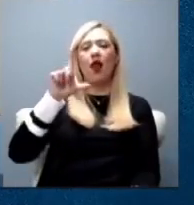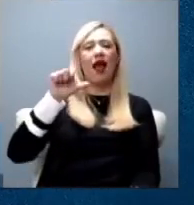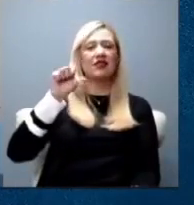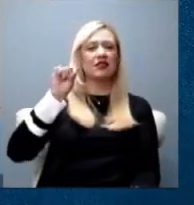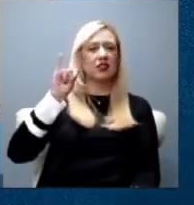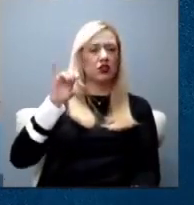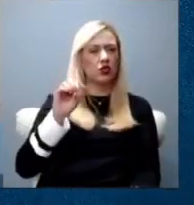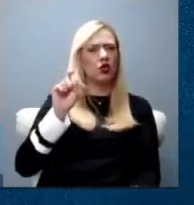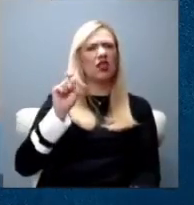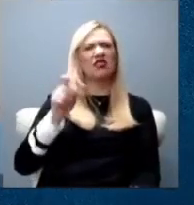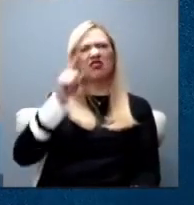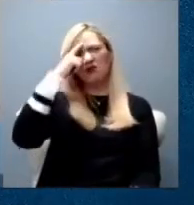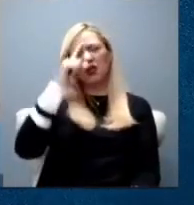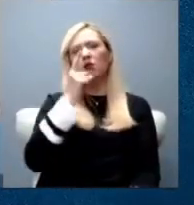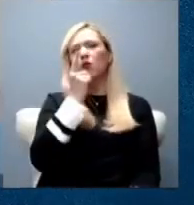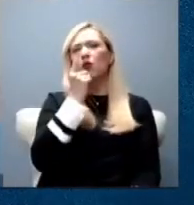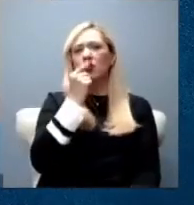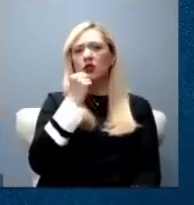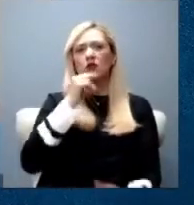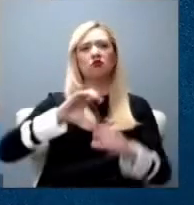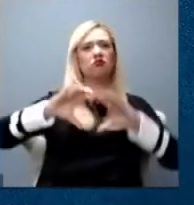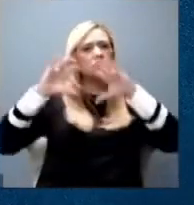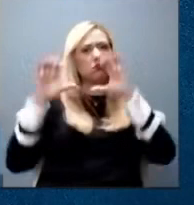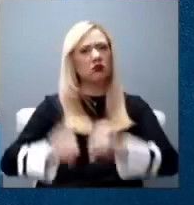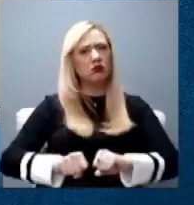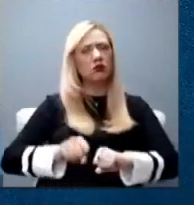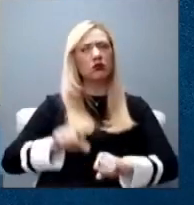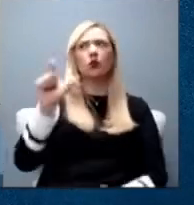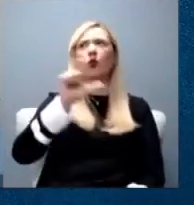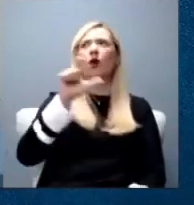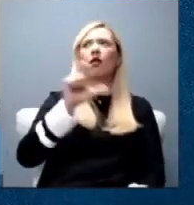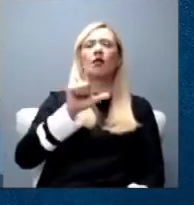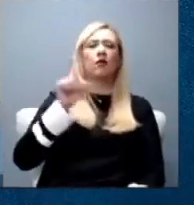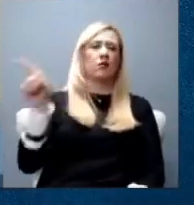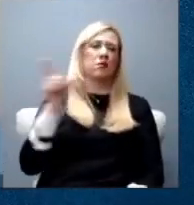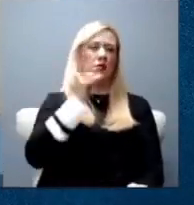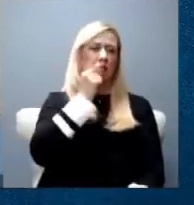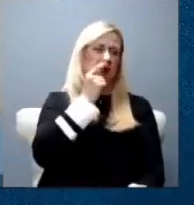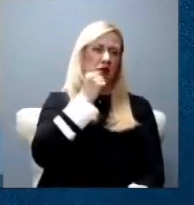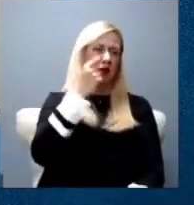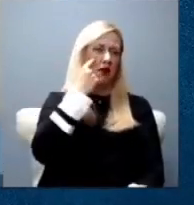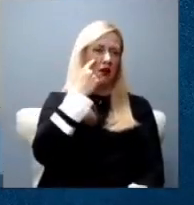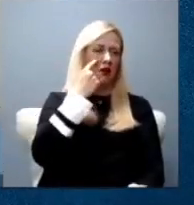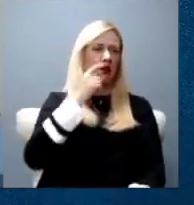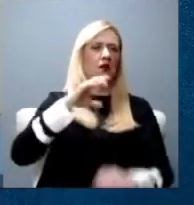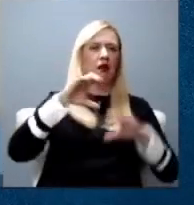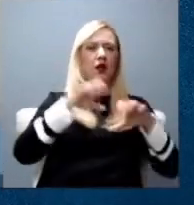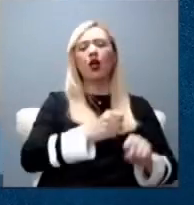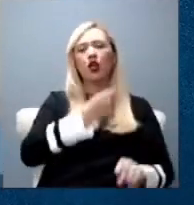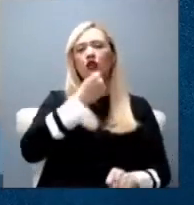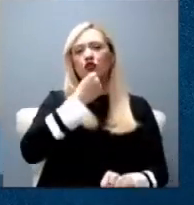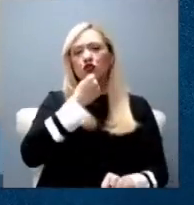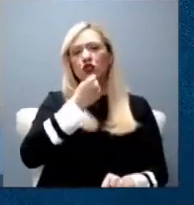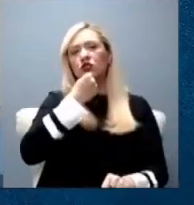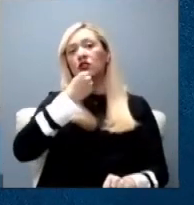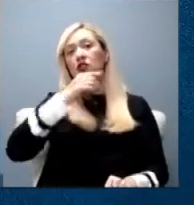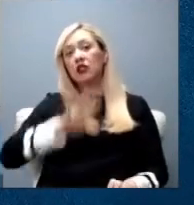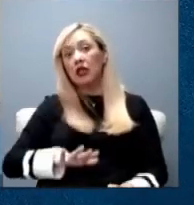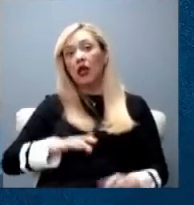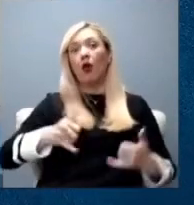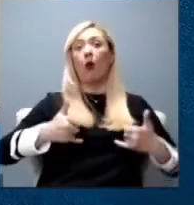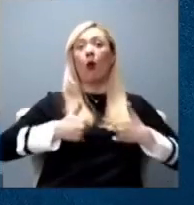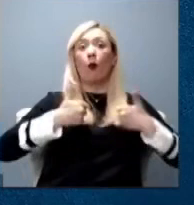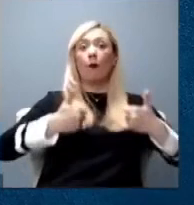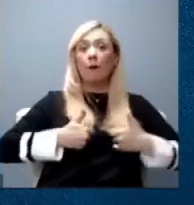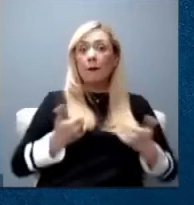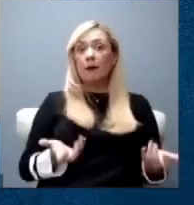las facultades policiales de detención, sobre todo cuando la policía detiene niños, niñas y adolescentes, ¿no? Y en